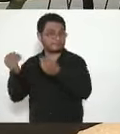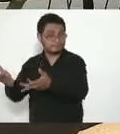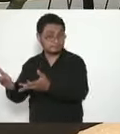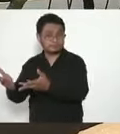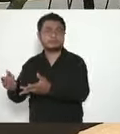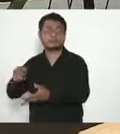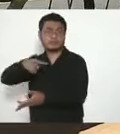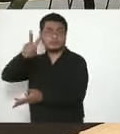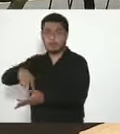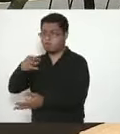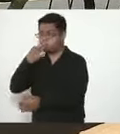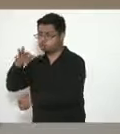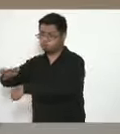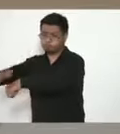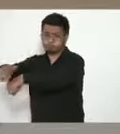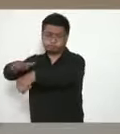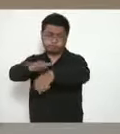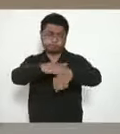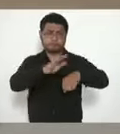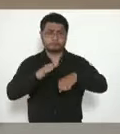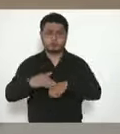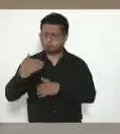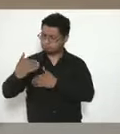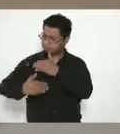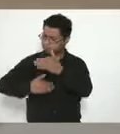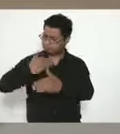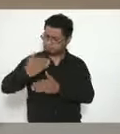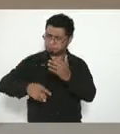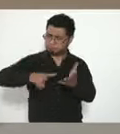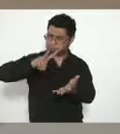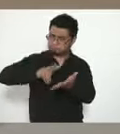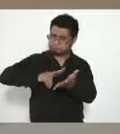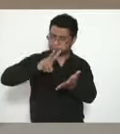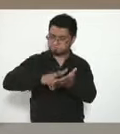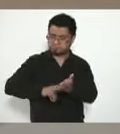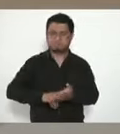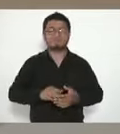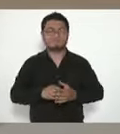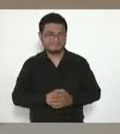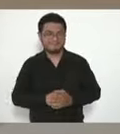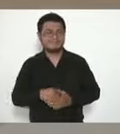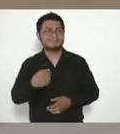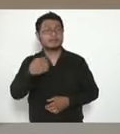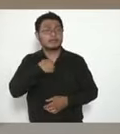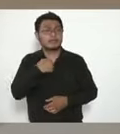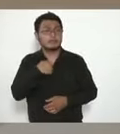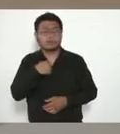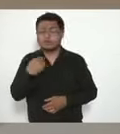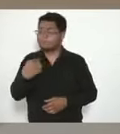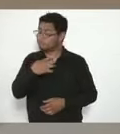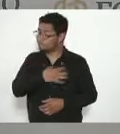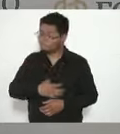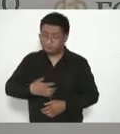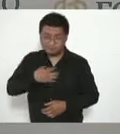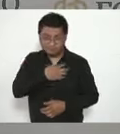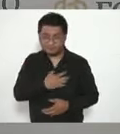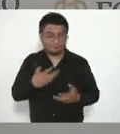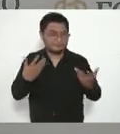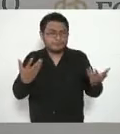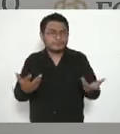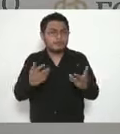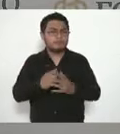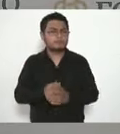hábito democrático en nuestro país. Por eso celebro el que no solo se